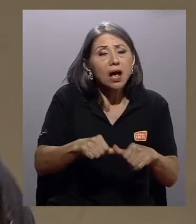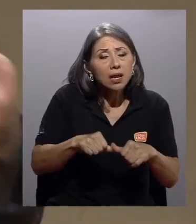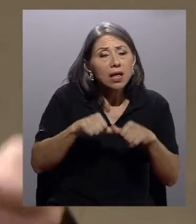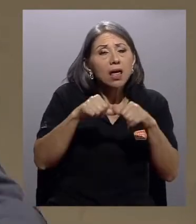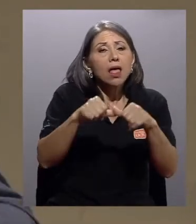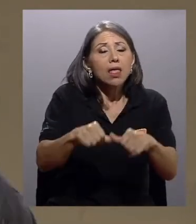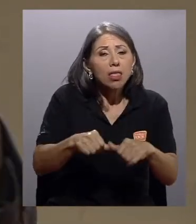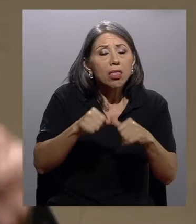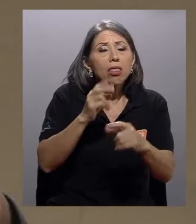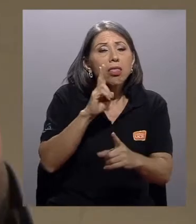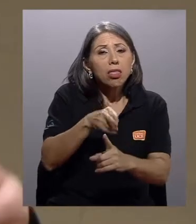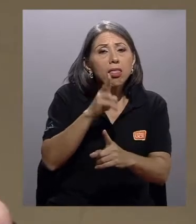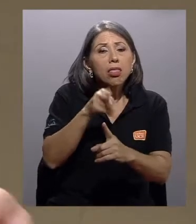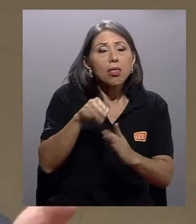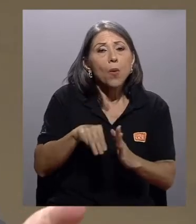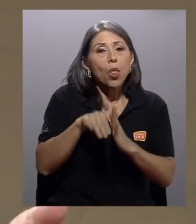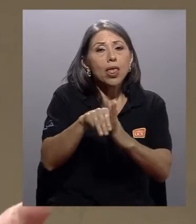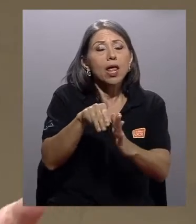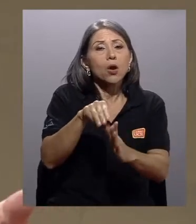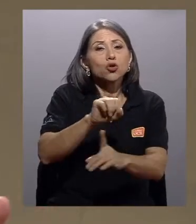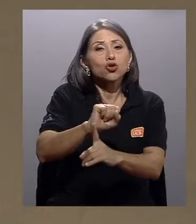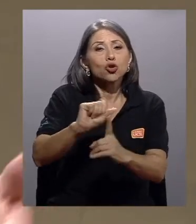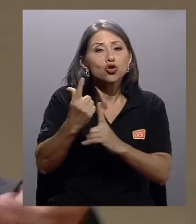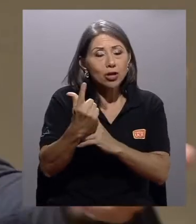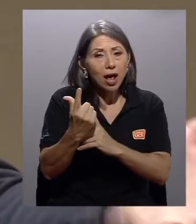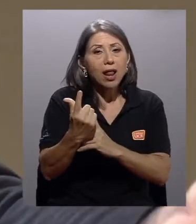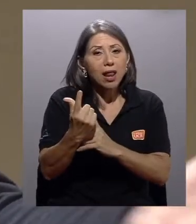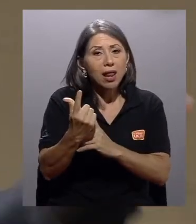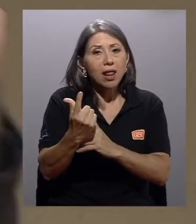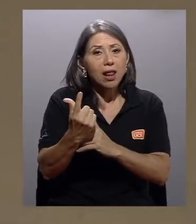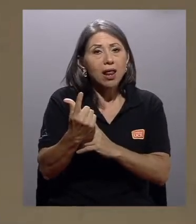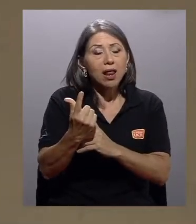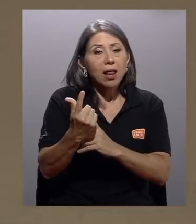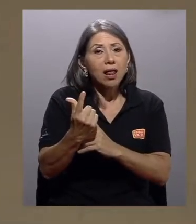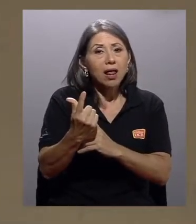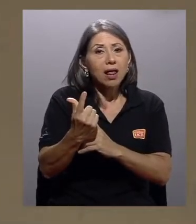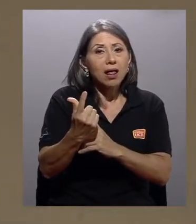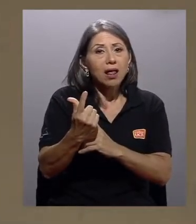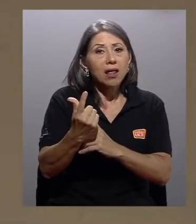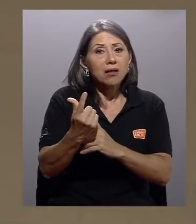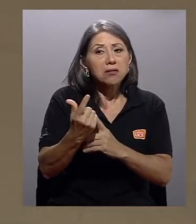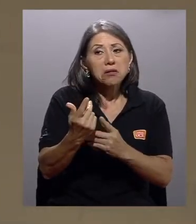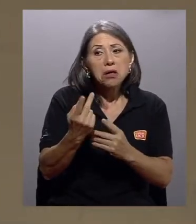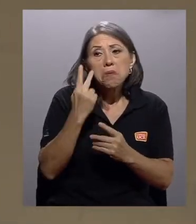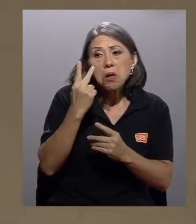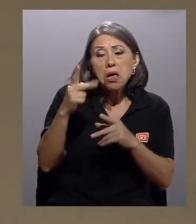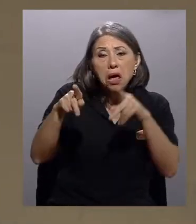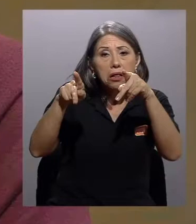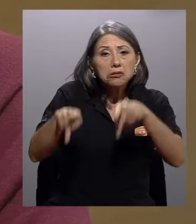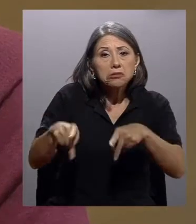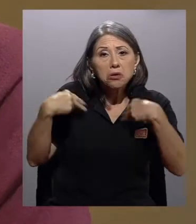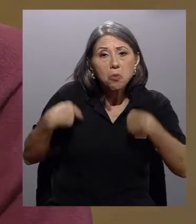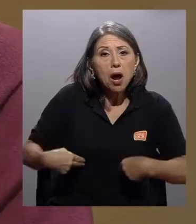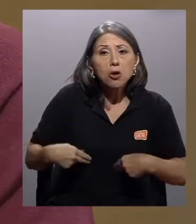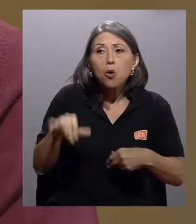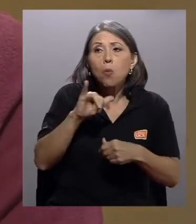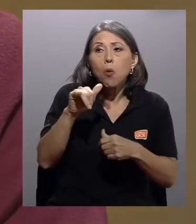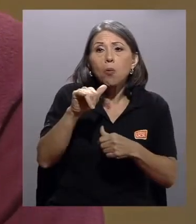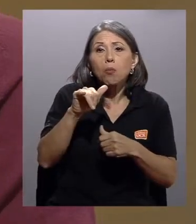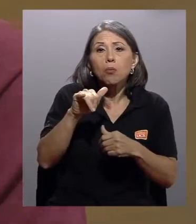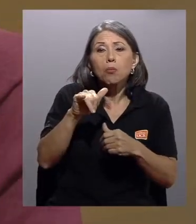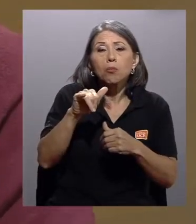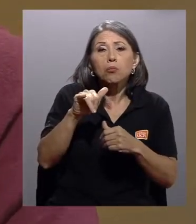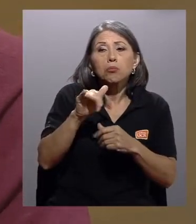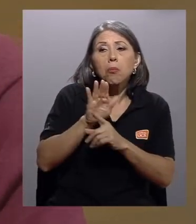seguiría reproduciendo un mismo modelo social que deja al ser humano en un segundo plano? Claro, yo